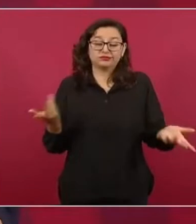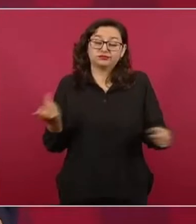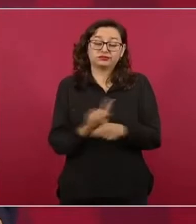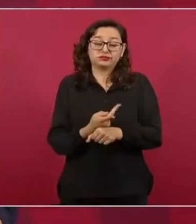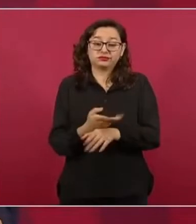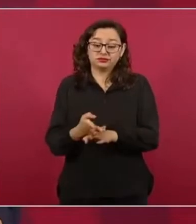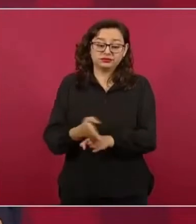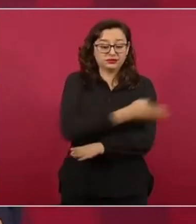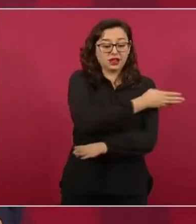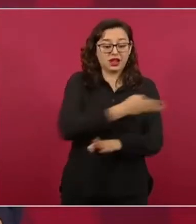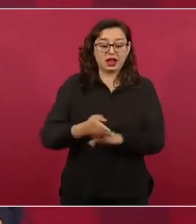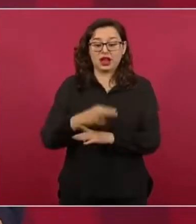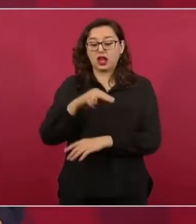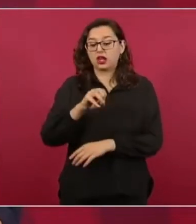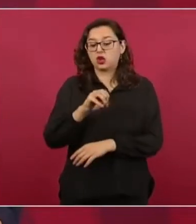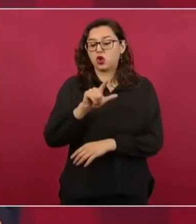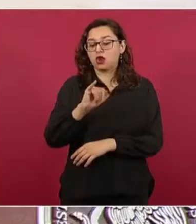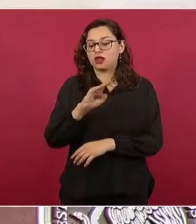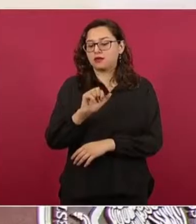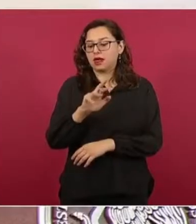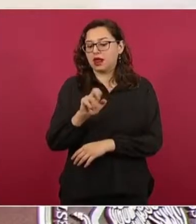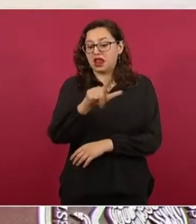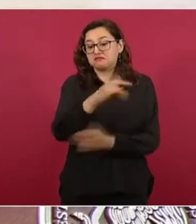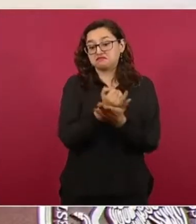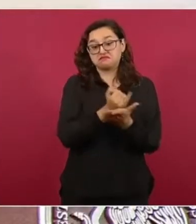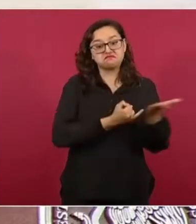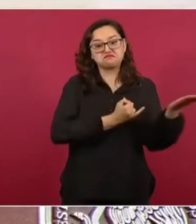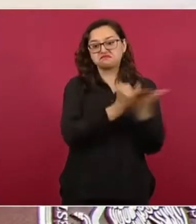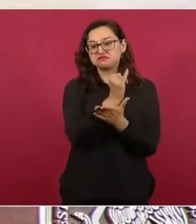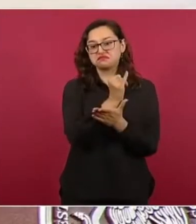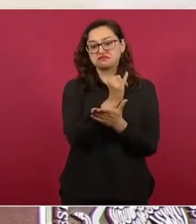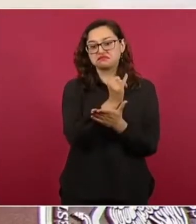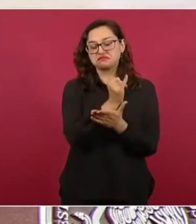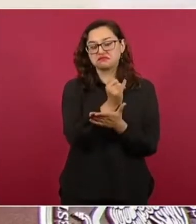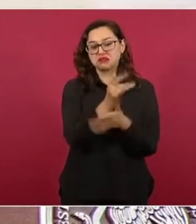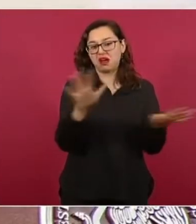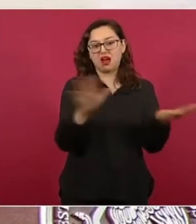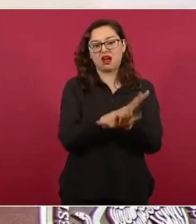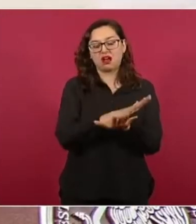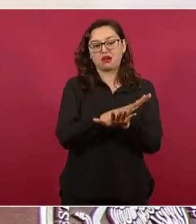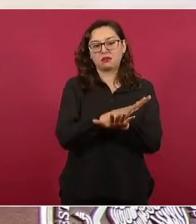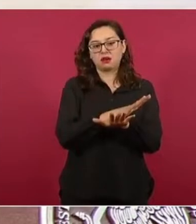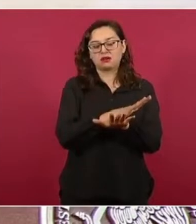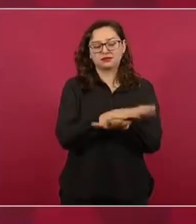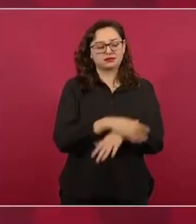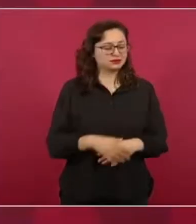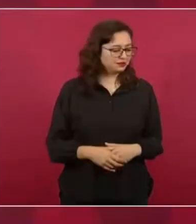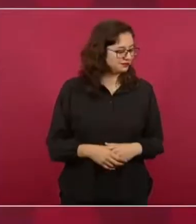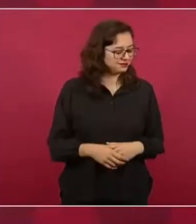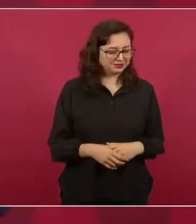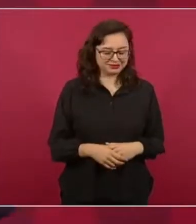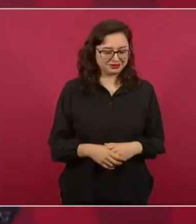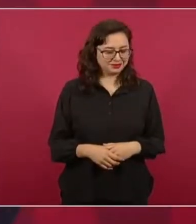neoliberal. La verdad, todas las modificaciones, casi todas